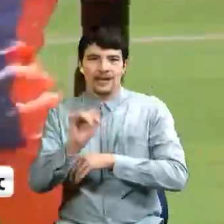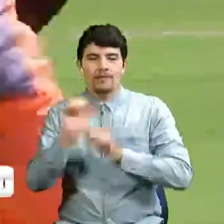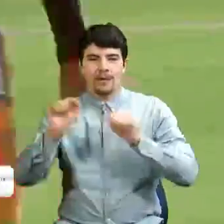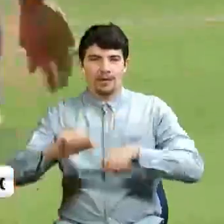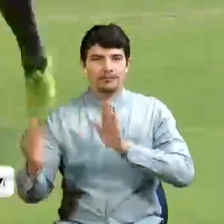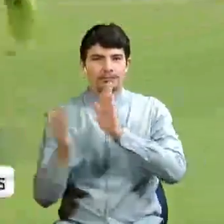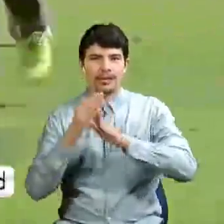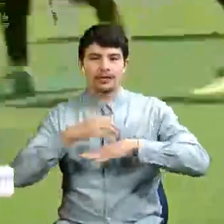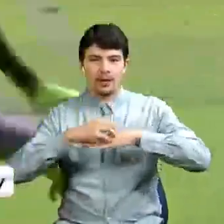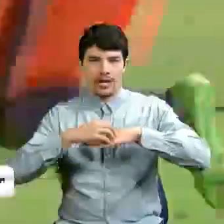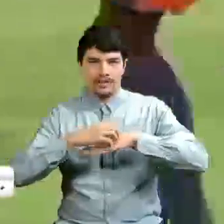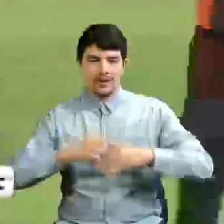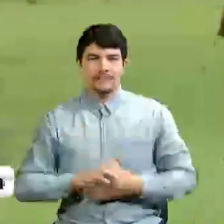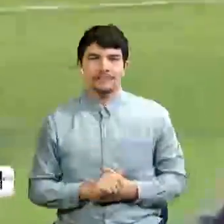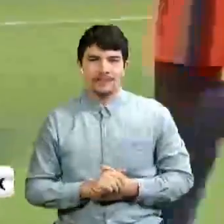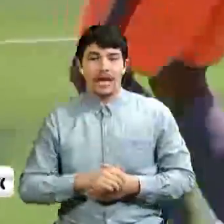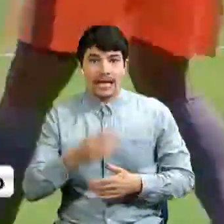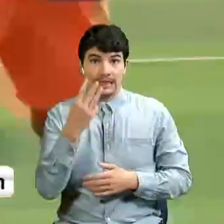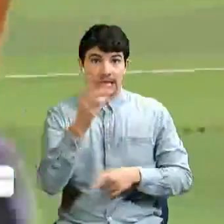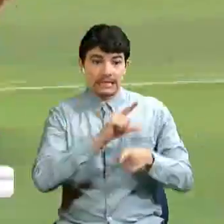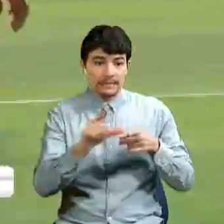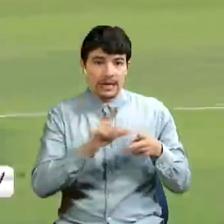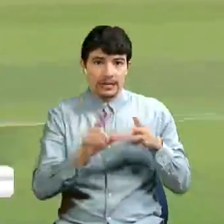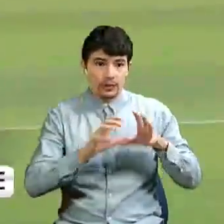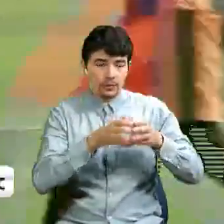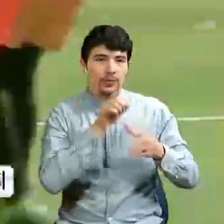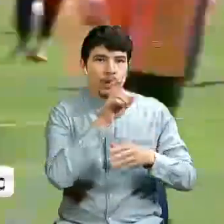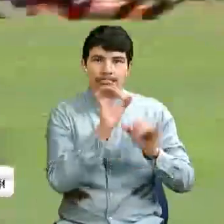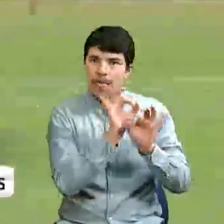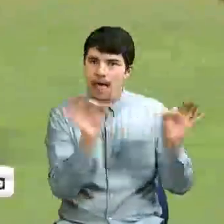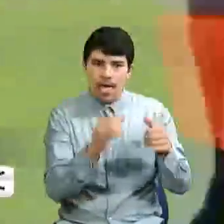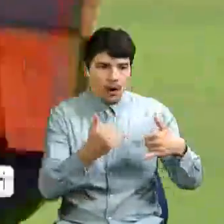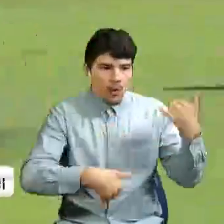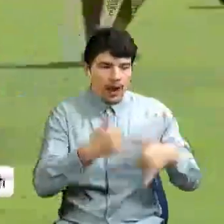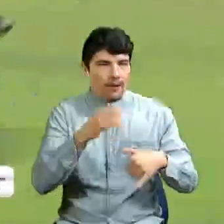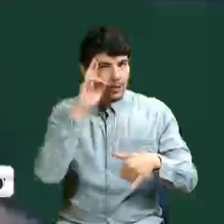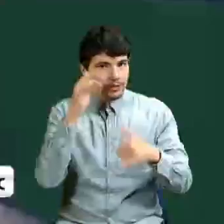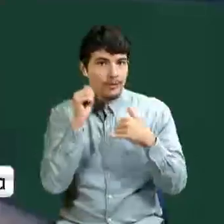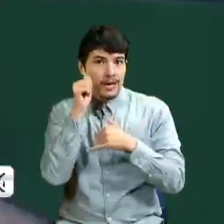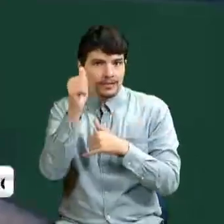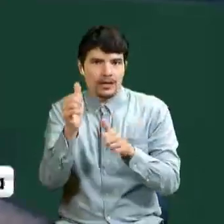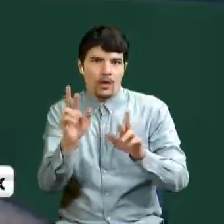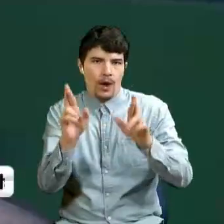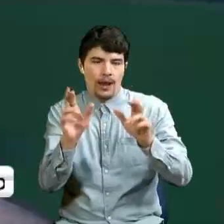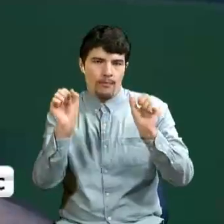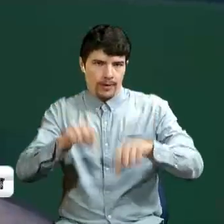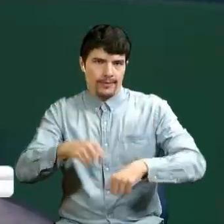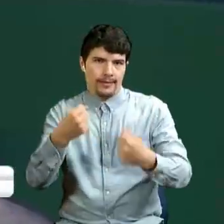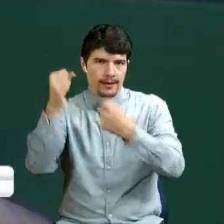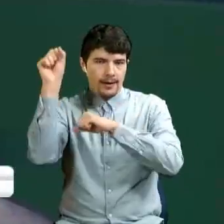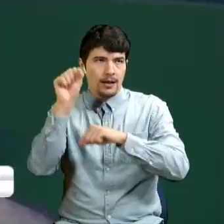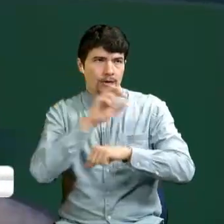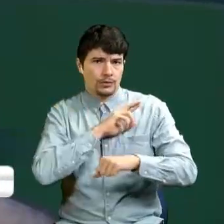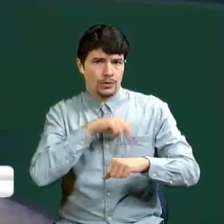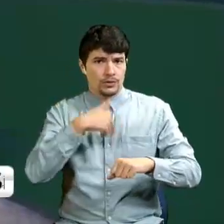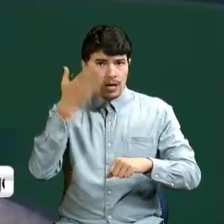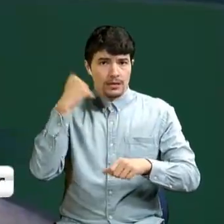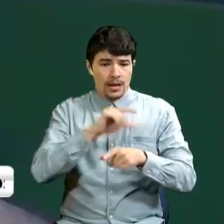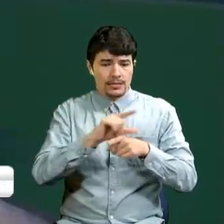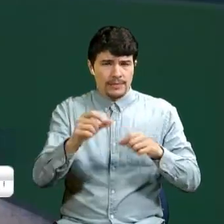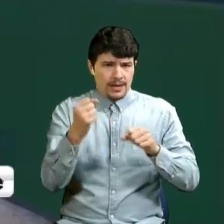por eso ha tenido tiempo para preparar la encuentro de tolima donde espera ganar y acercarse a los 8 en una semana donde hemos trabajo mucho